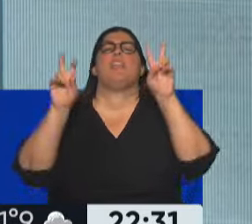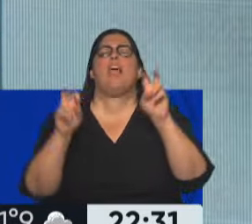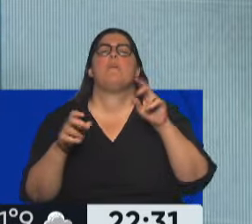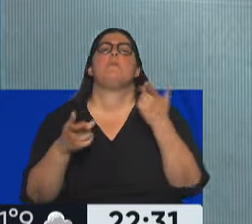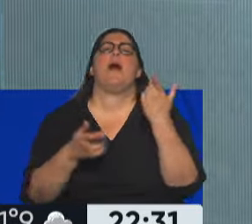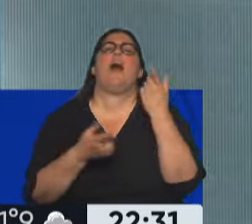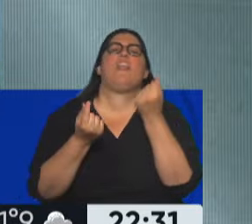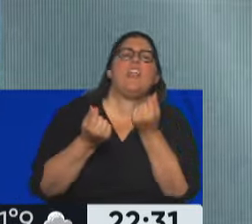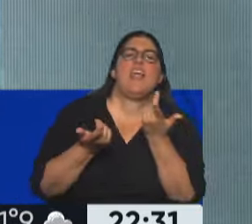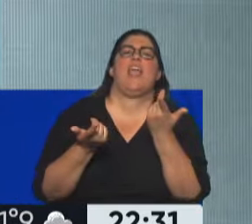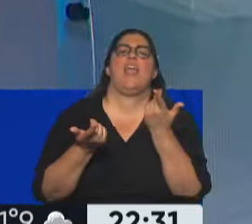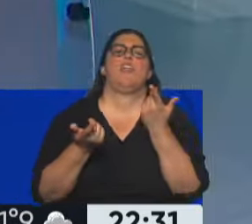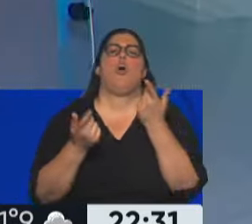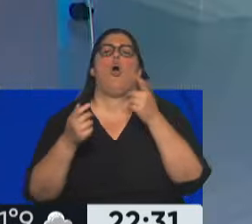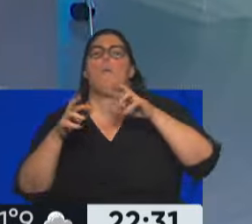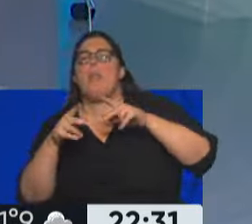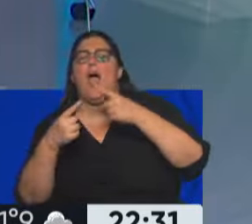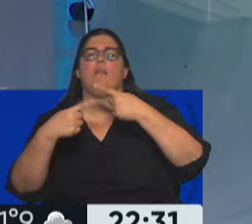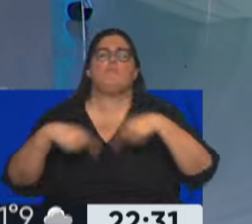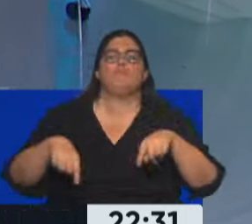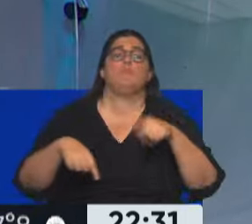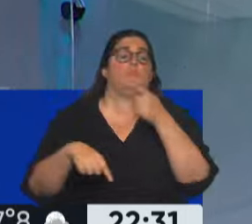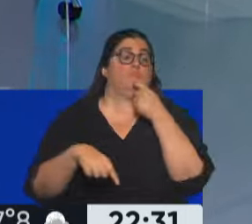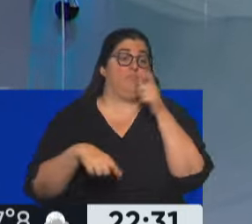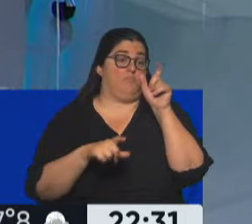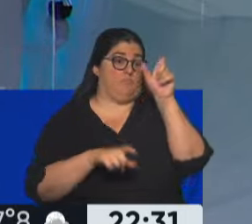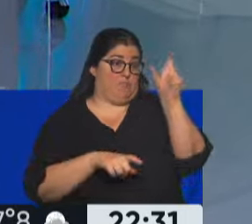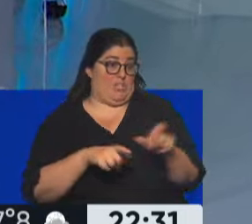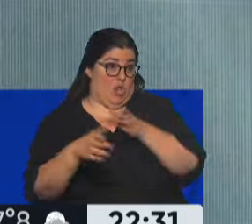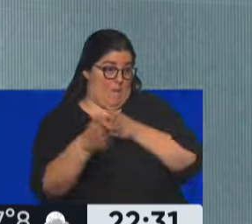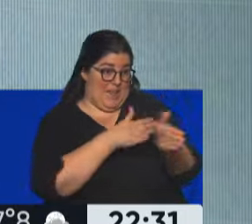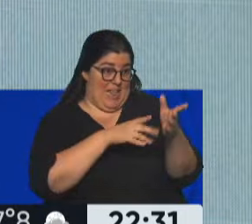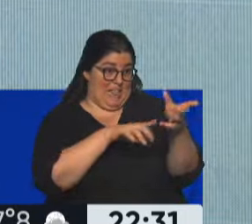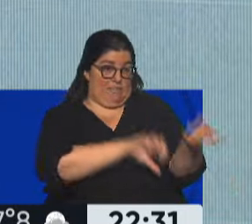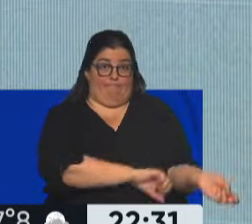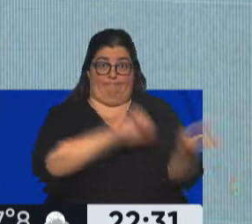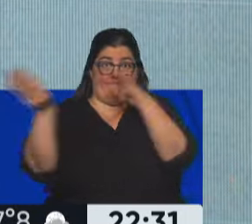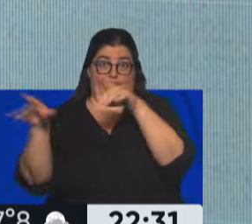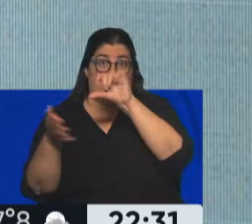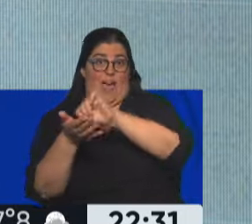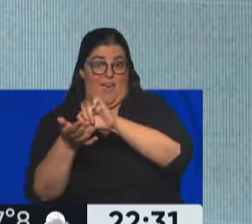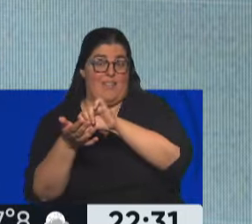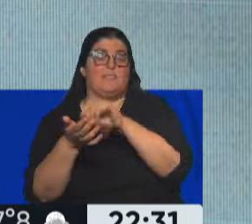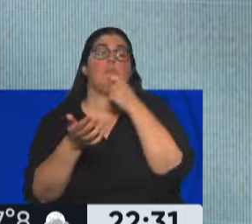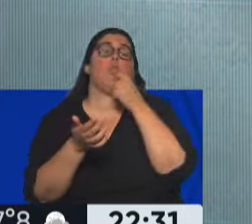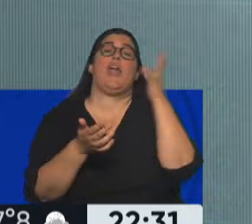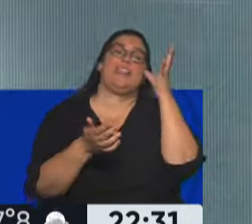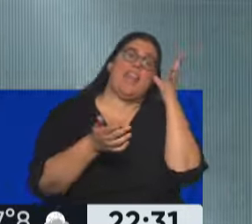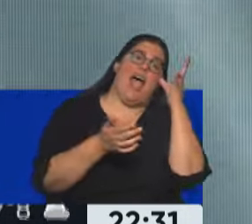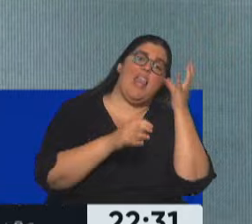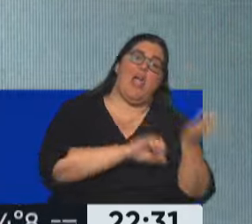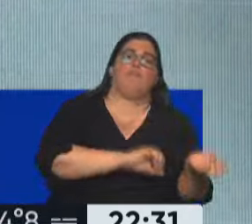esa situación de prácticamente deportar, o sea, entiendo que se hace casi de manera express, deportarlos en este caso de Italia